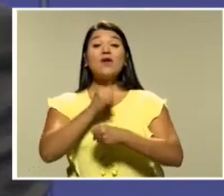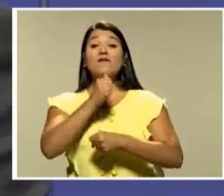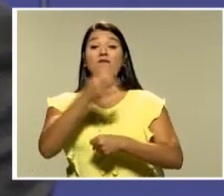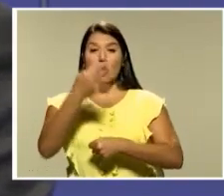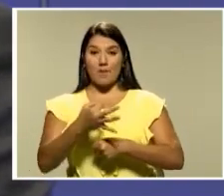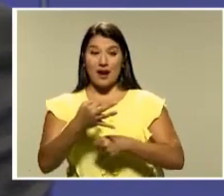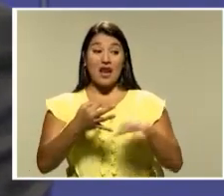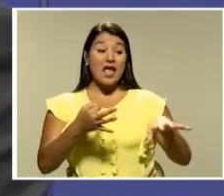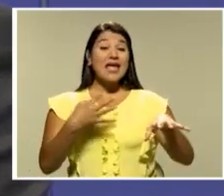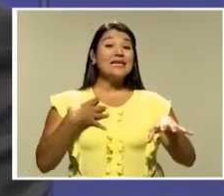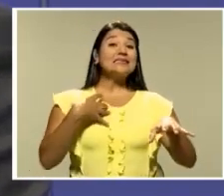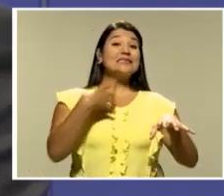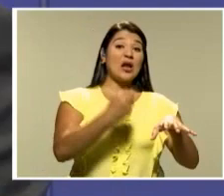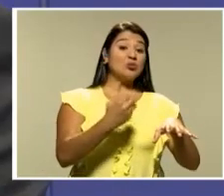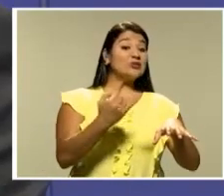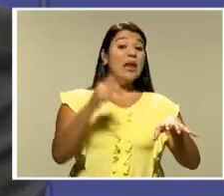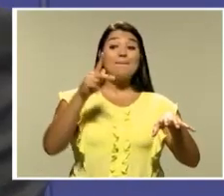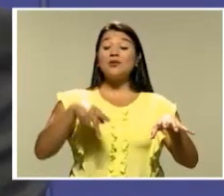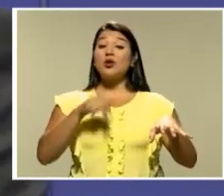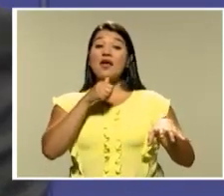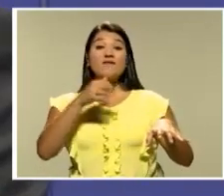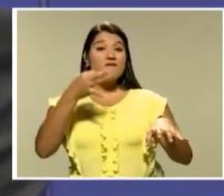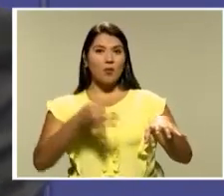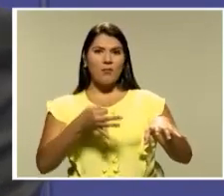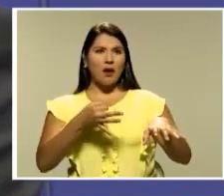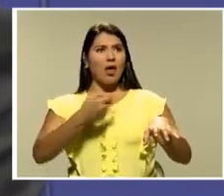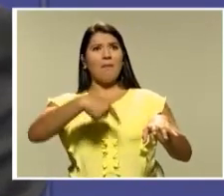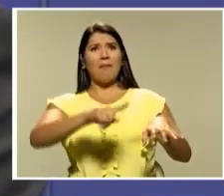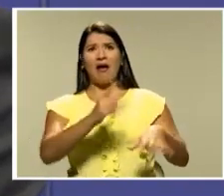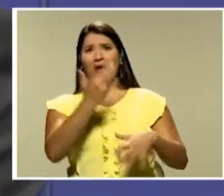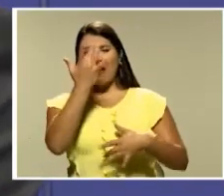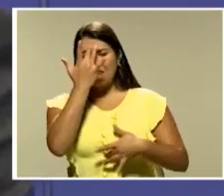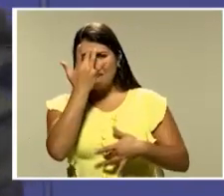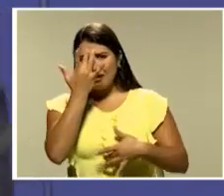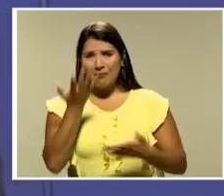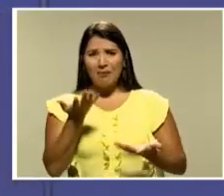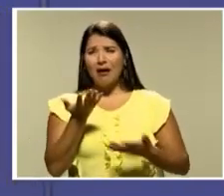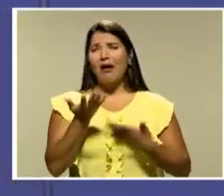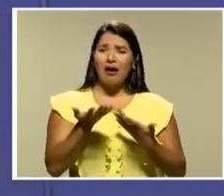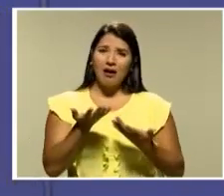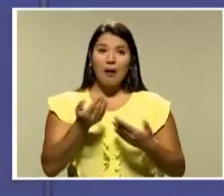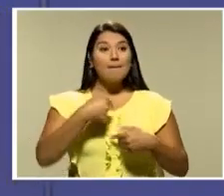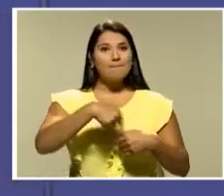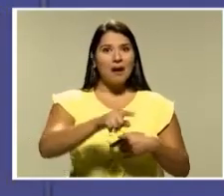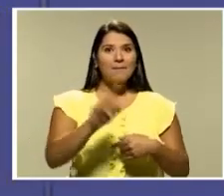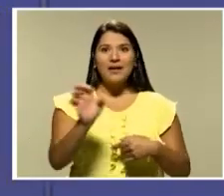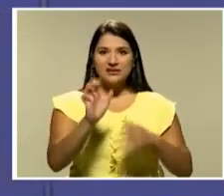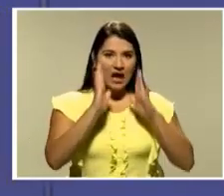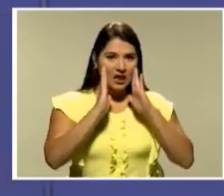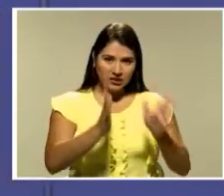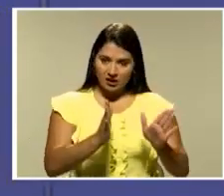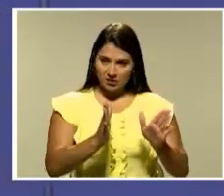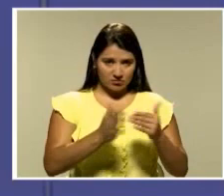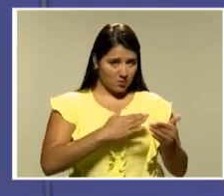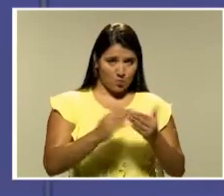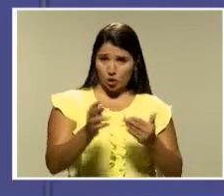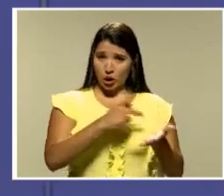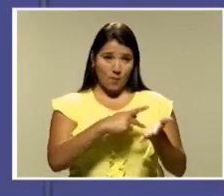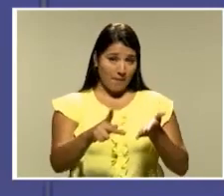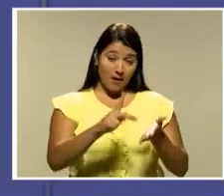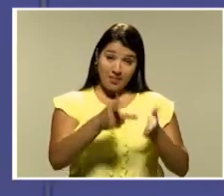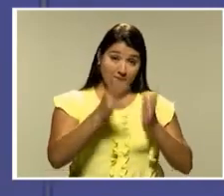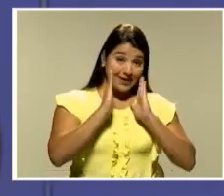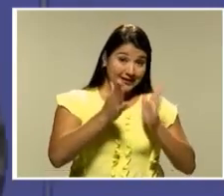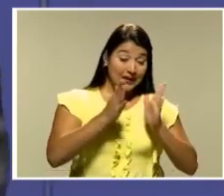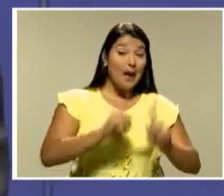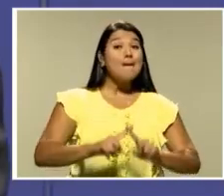informal, si se enferma o le pasa algo, hay que atenderlo. Entonces, aunque no pague, lo tenés que atender. En pensiones es diferente,